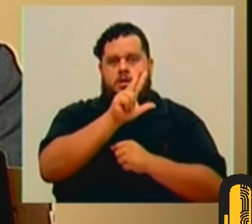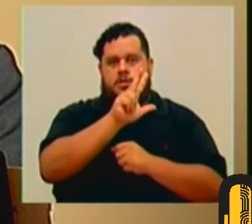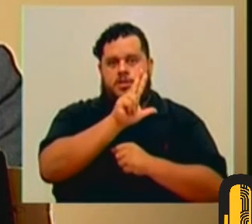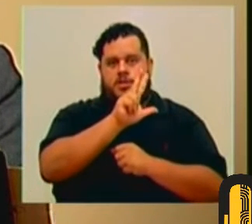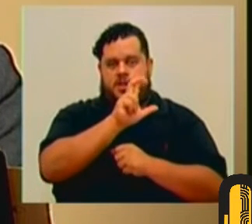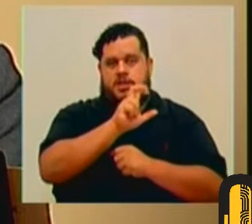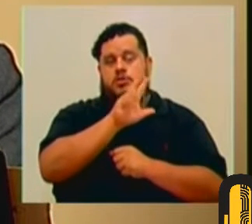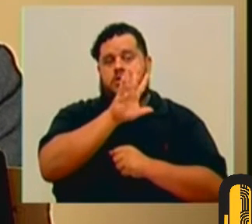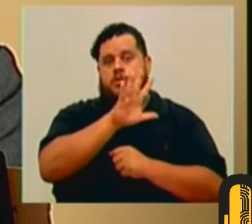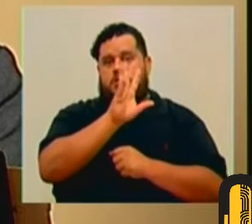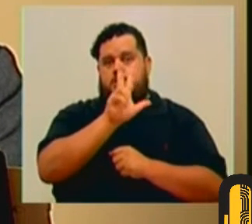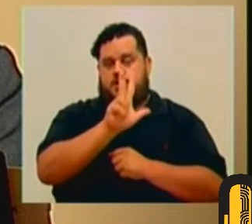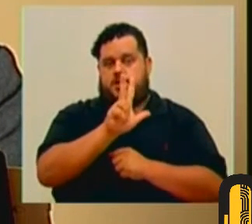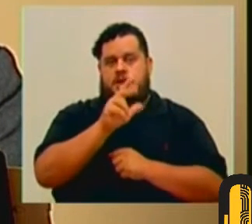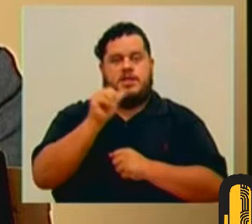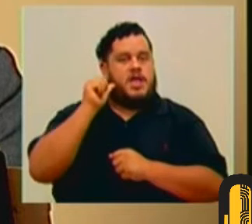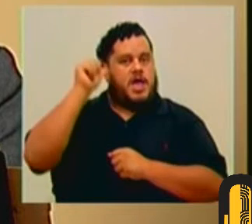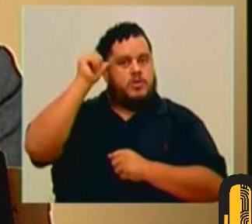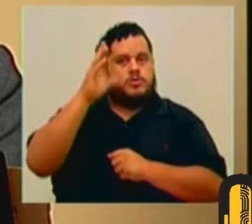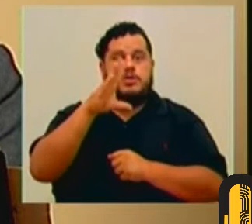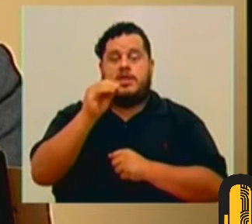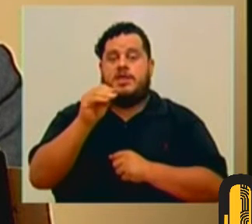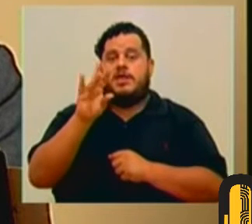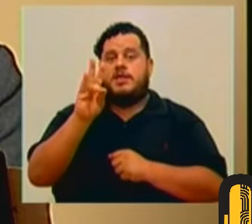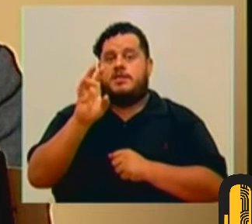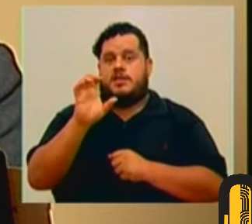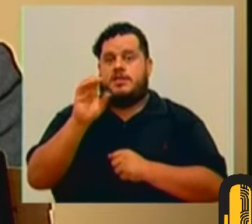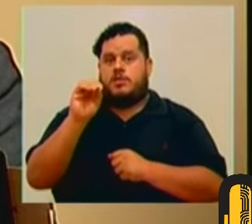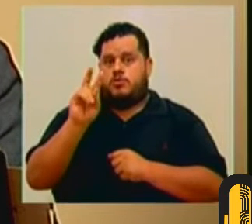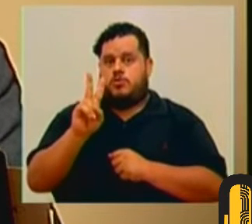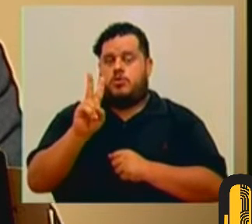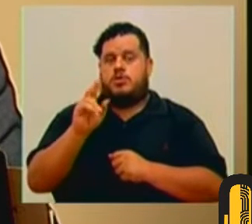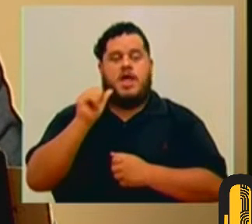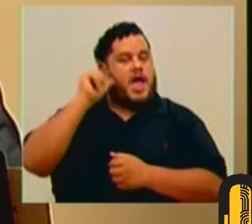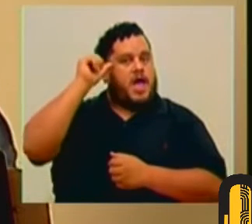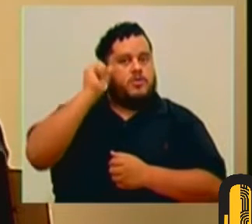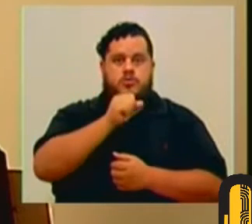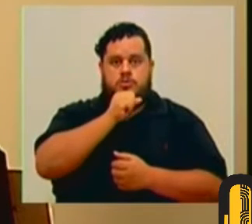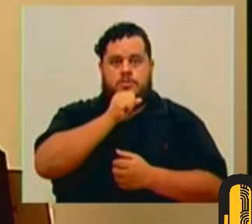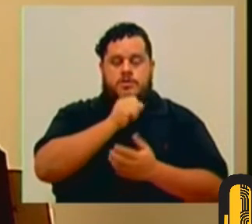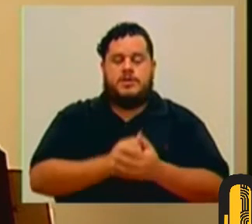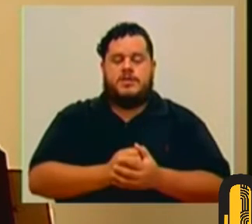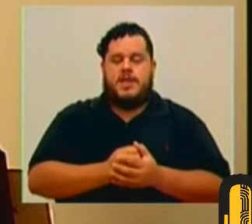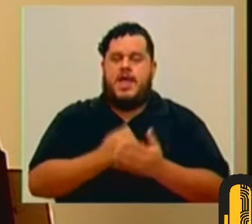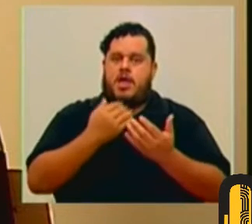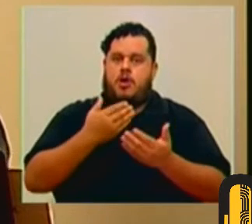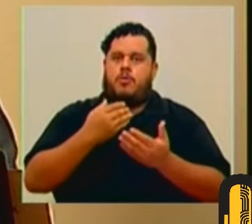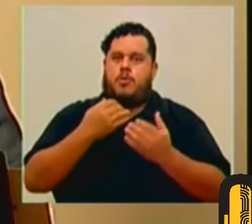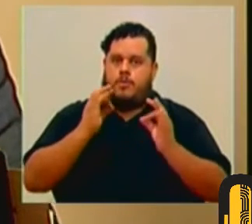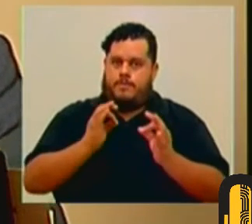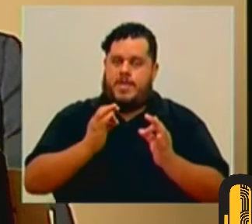353 adultos y 702 adultos mayores. Como bien se plantea